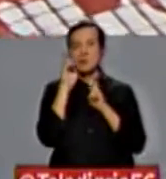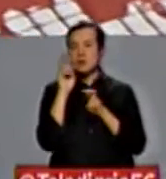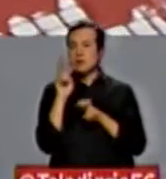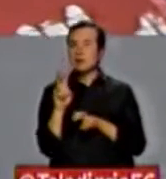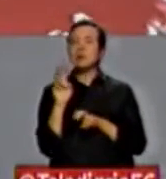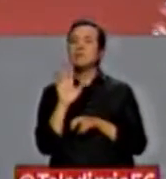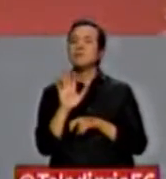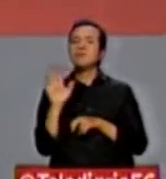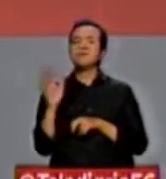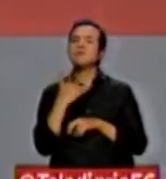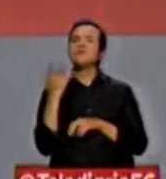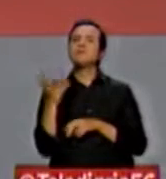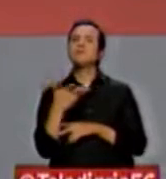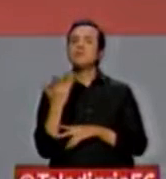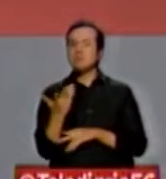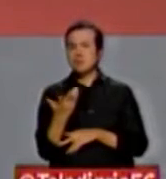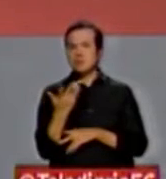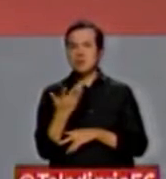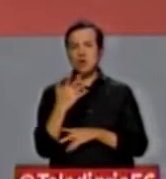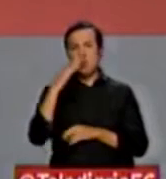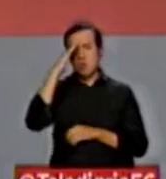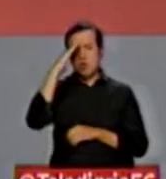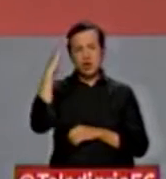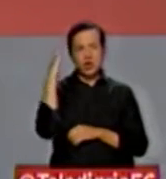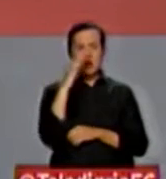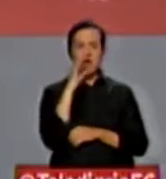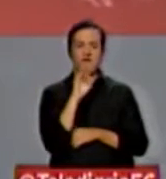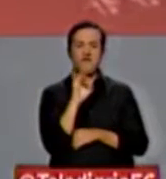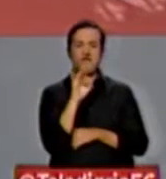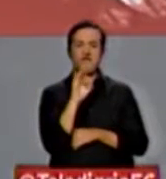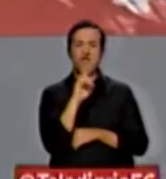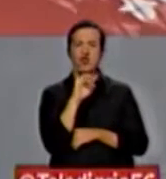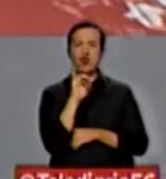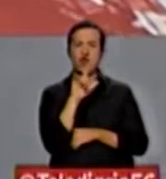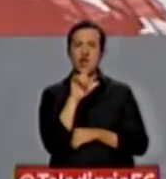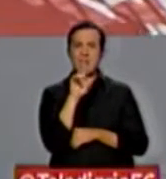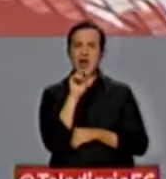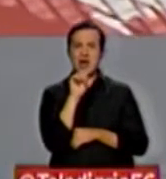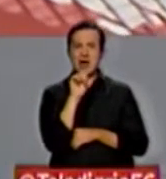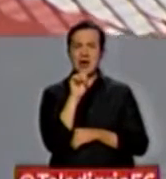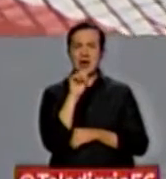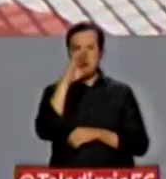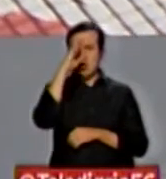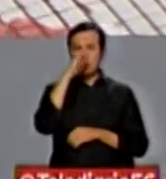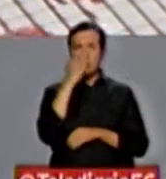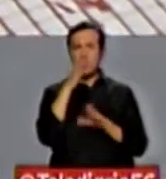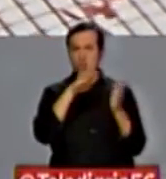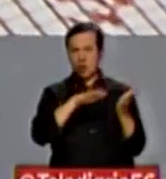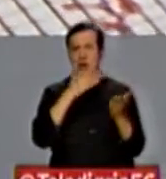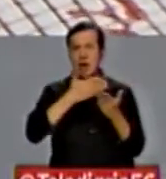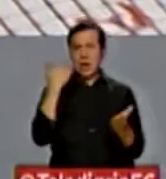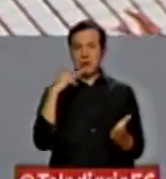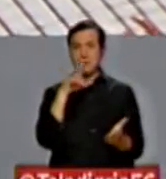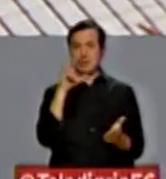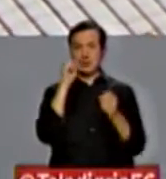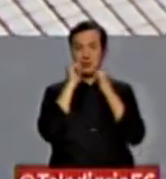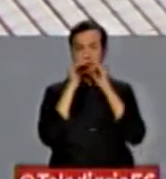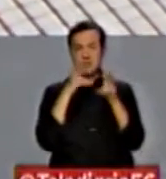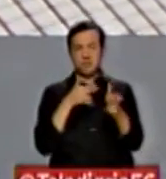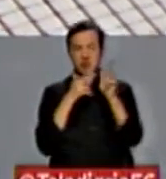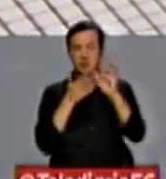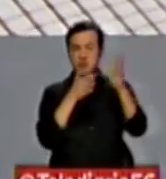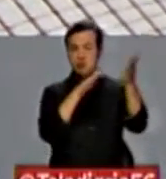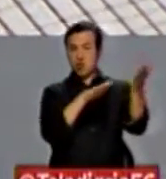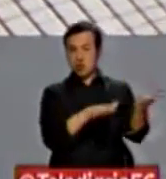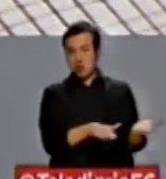presunta ejecución extrajudicial del policía Froilán Jiménez, quien falleció el pasado 30 de septiembre de 2010. Castro indicó